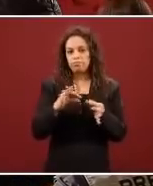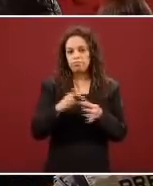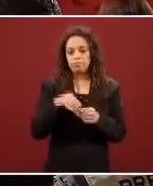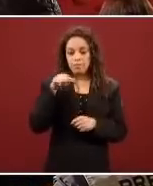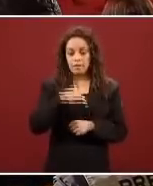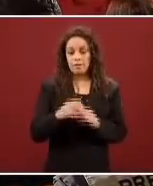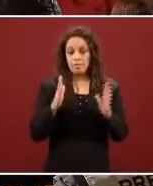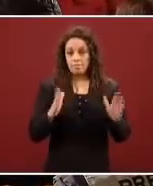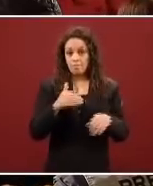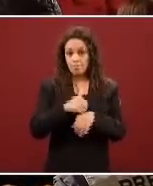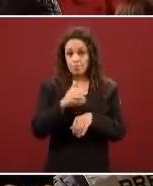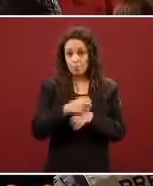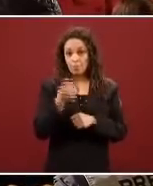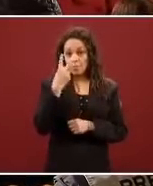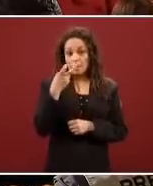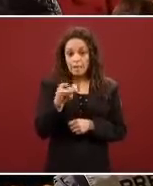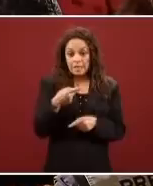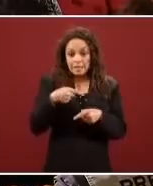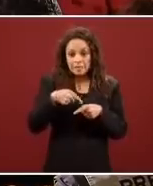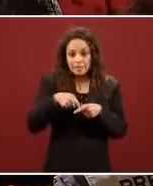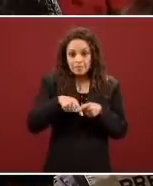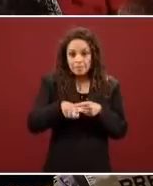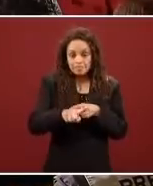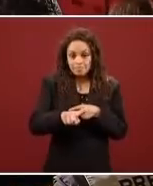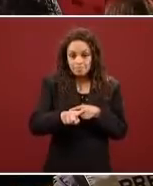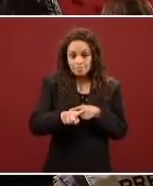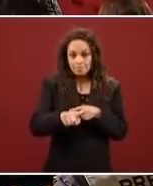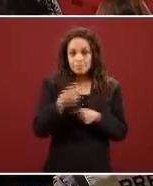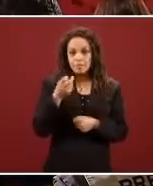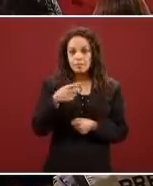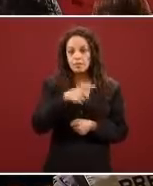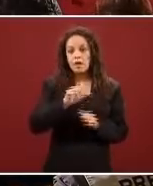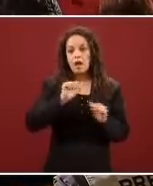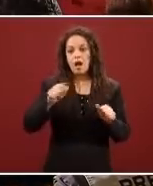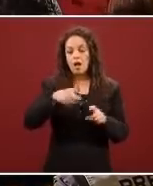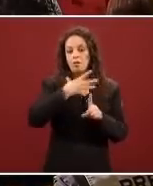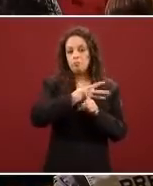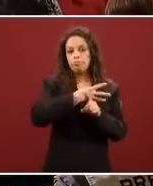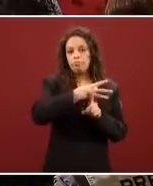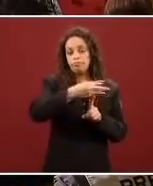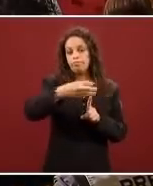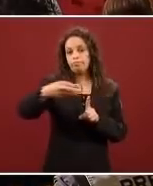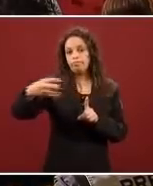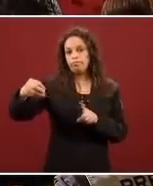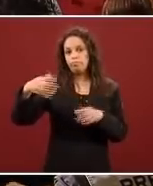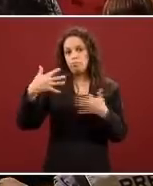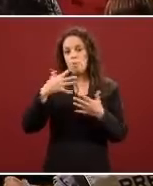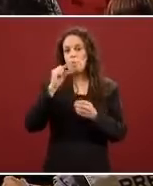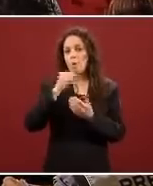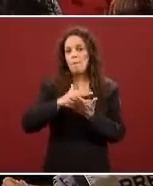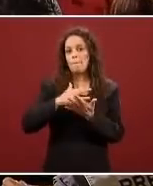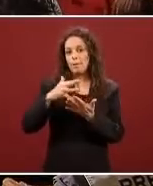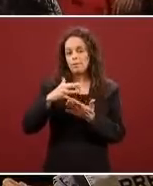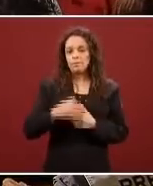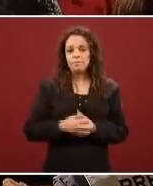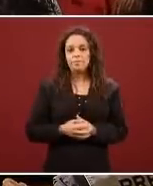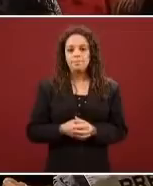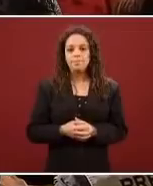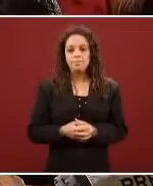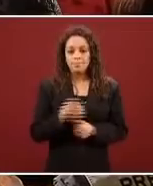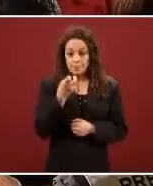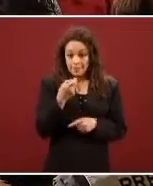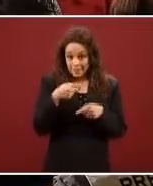el inicio de esa curva epidémica ascendente, que una vez también se explicó en esta conferencia, si bien es el